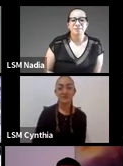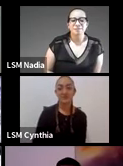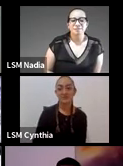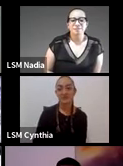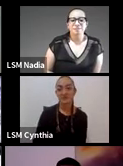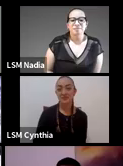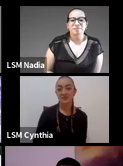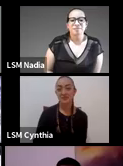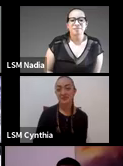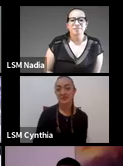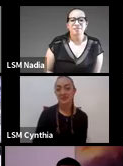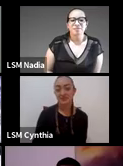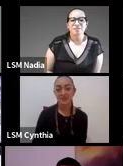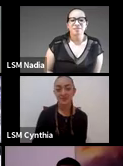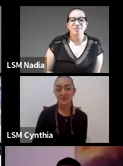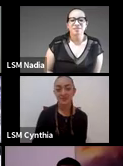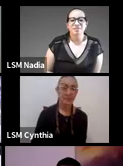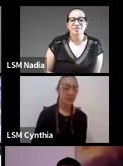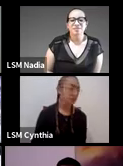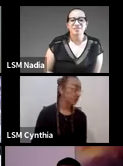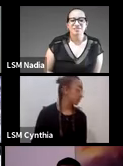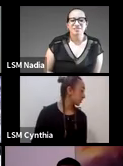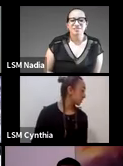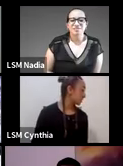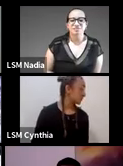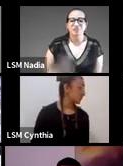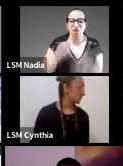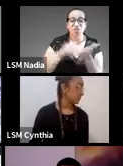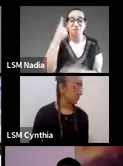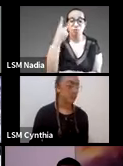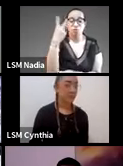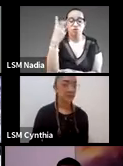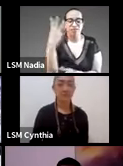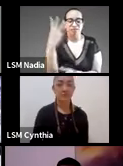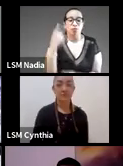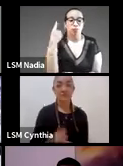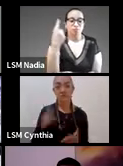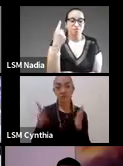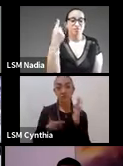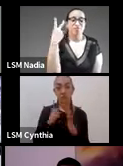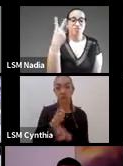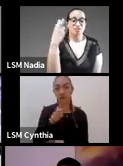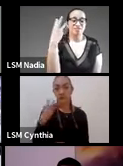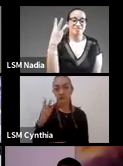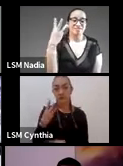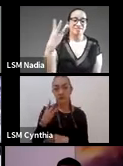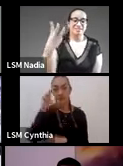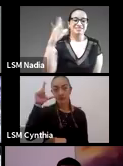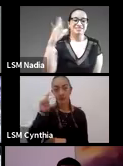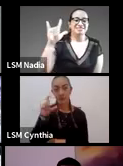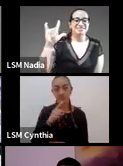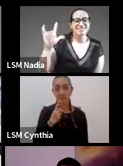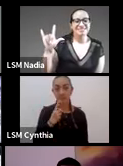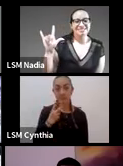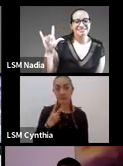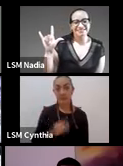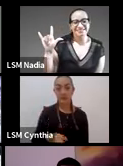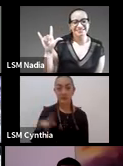Listo. Entonces, a la cuenta de 3 tomamos la fotografía. ¿Sale? 1, 2 y